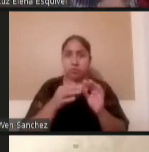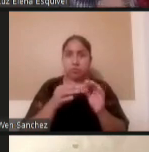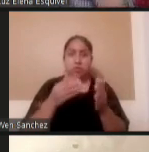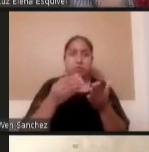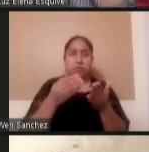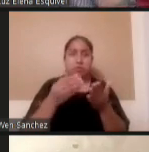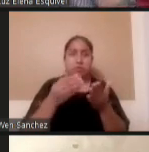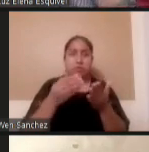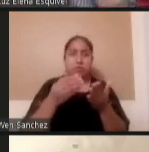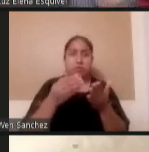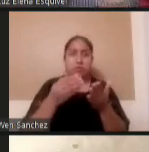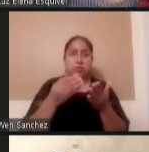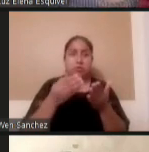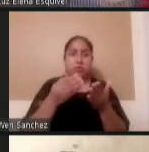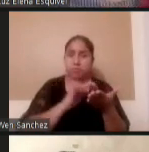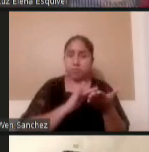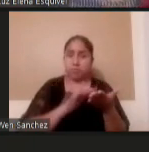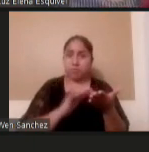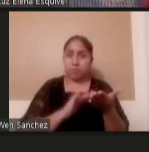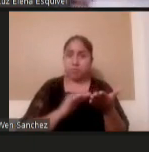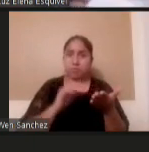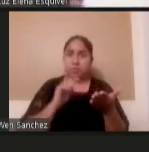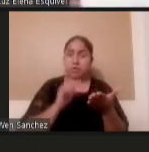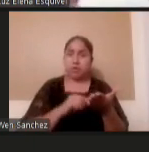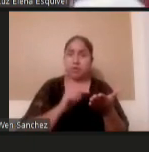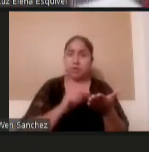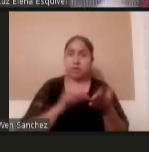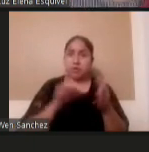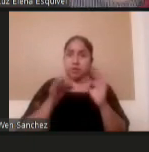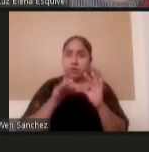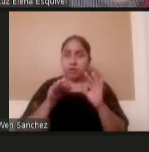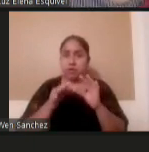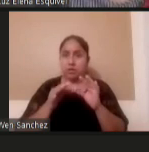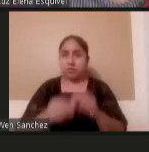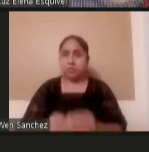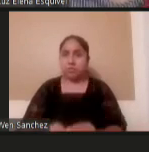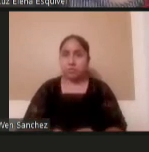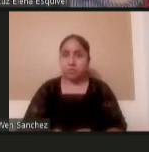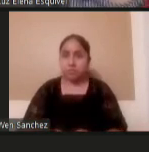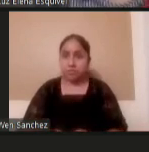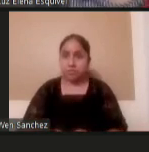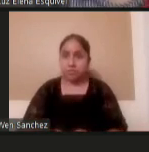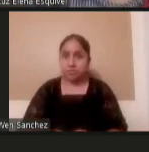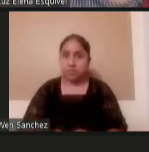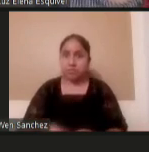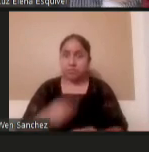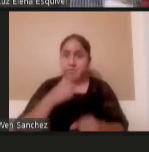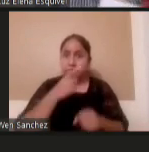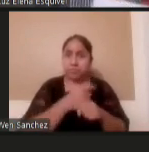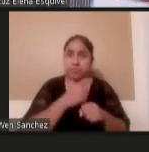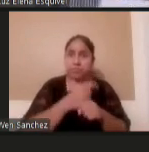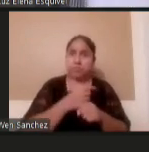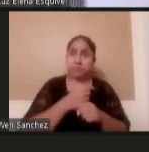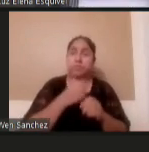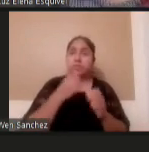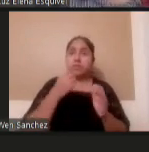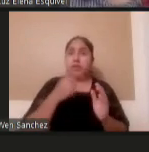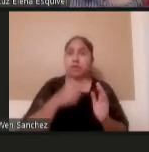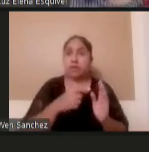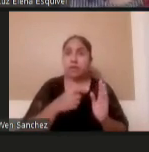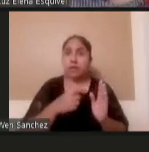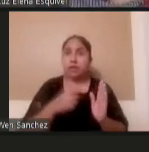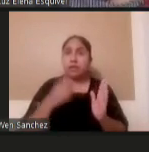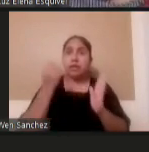que se propone, cuyo resolutivo literalmente dice lo siguiente. Primero, se autoriza la desincorporación